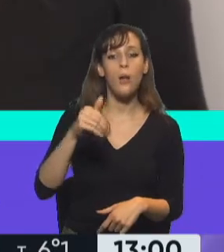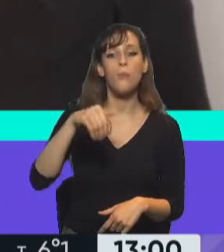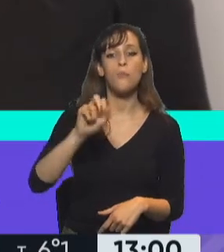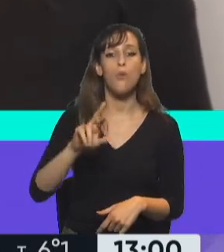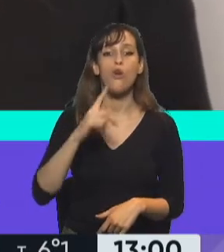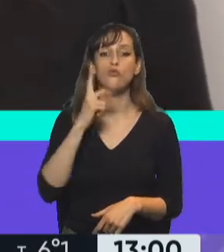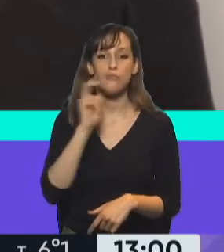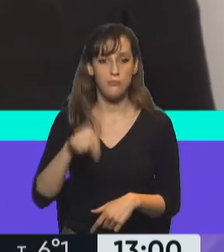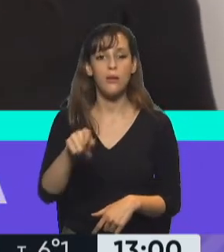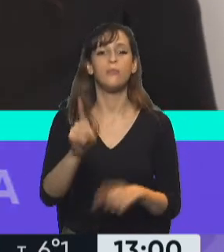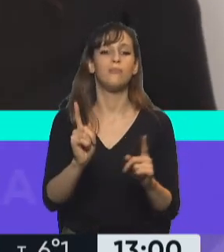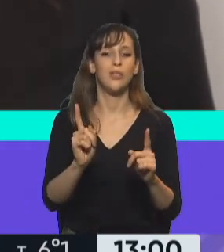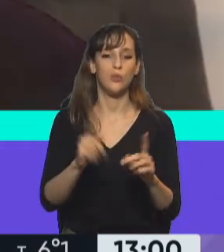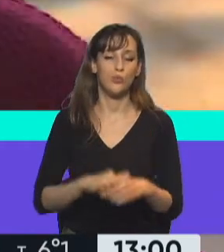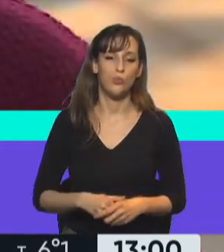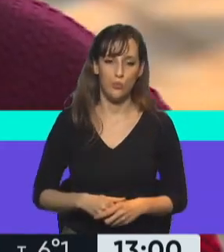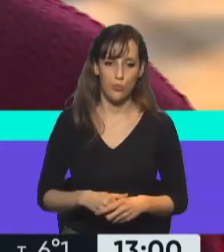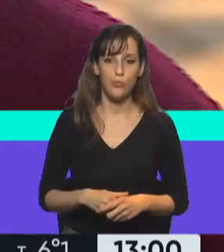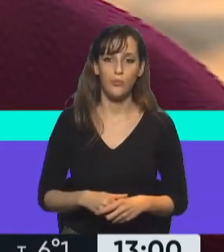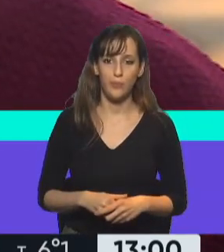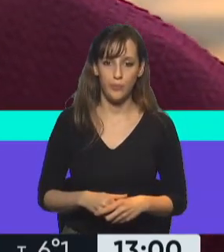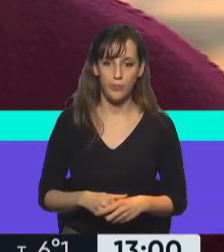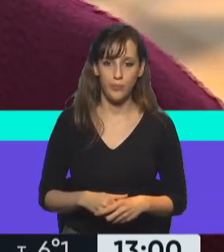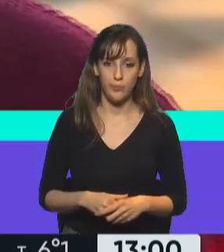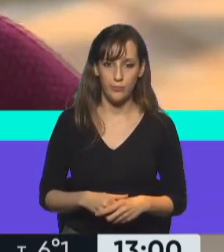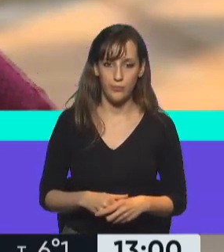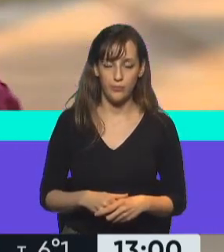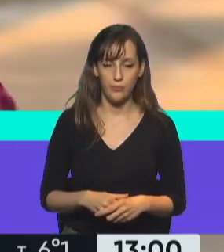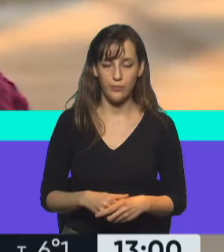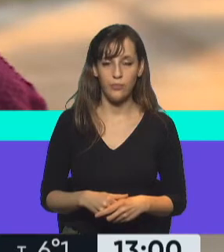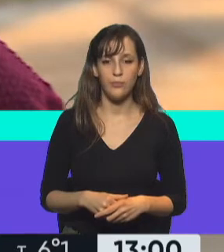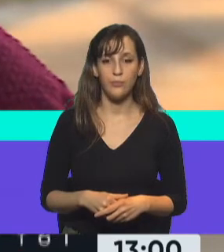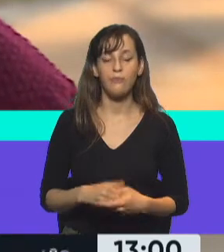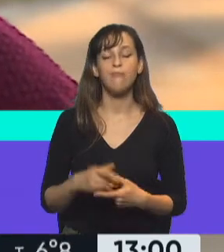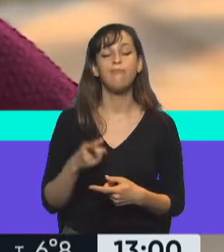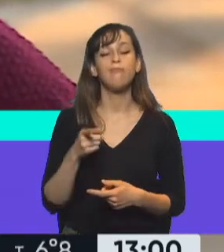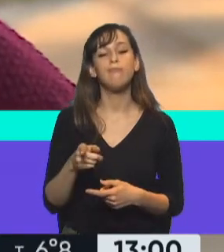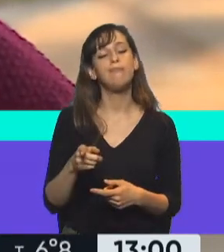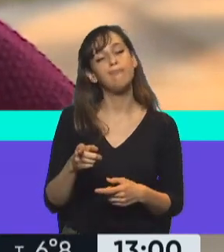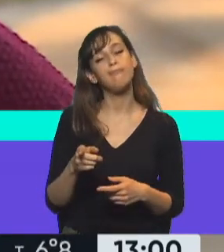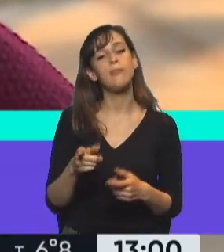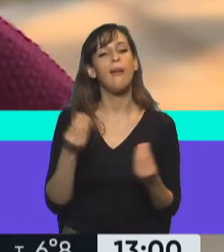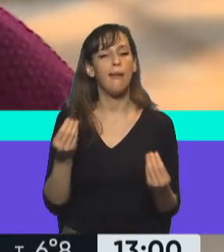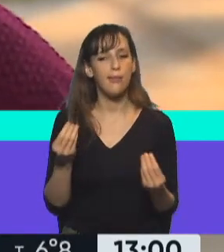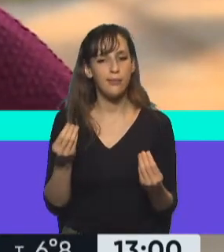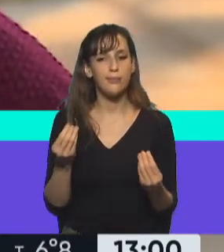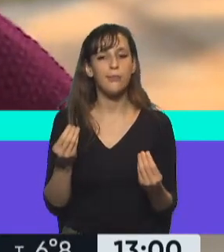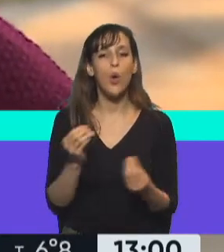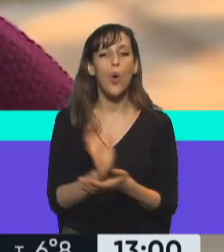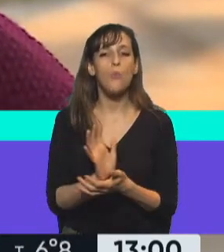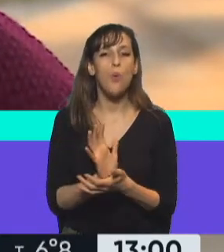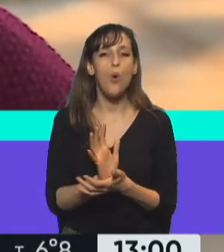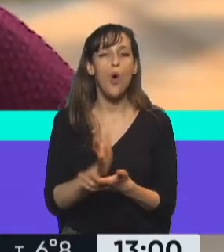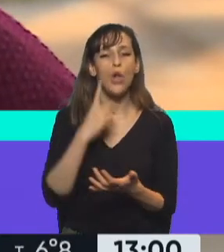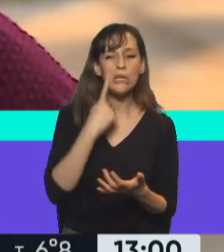Teatro Wi-Fi, Diarios del Hambre. Es una especie de varieté, cabaret, medio triste, medio